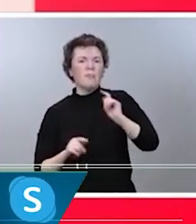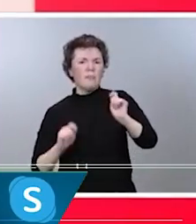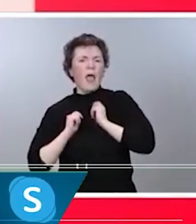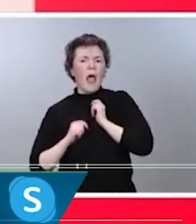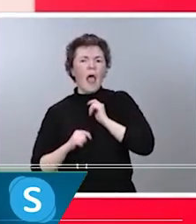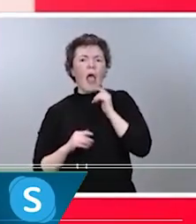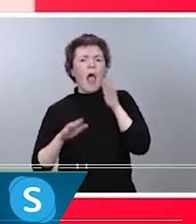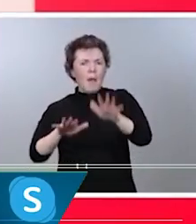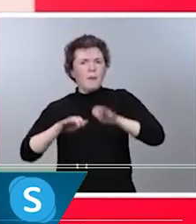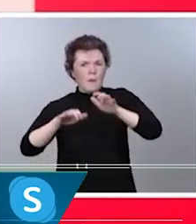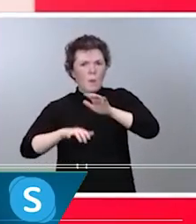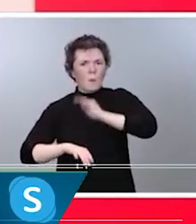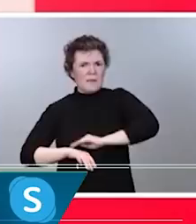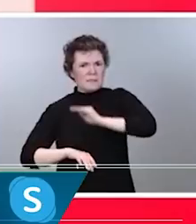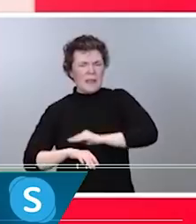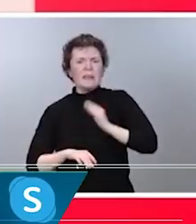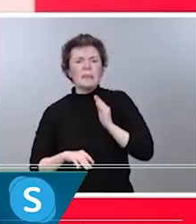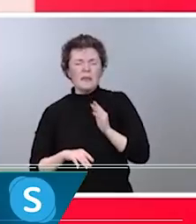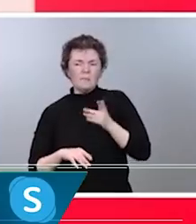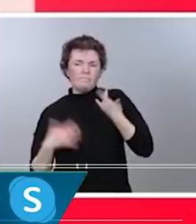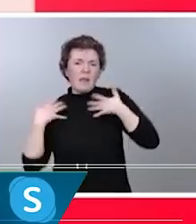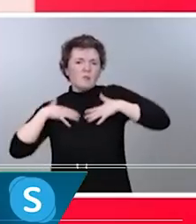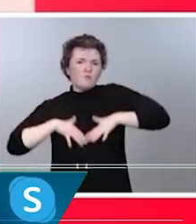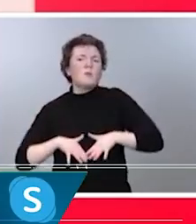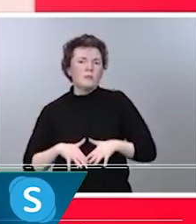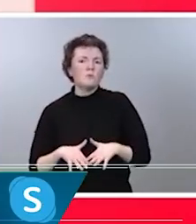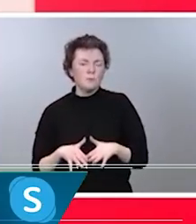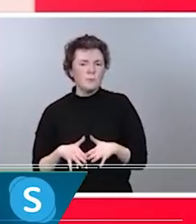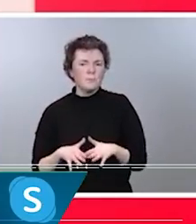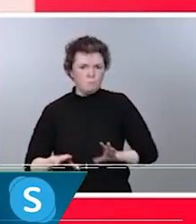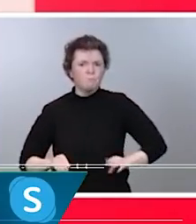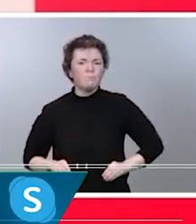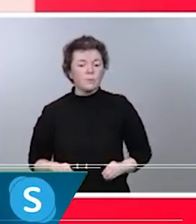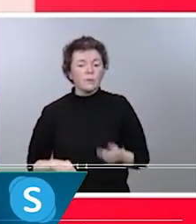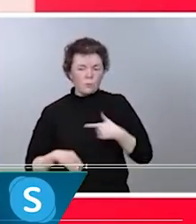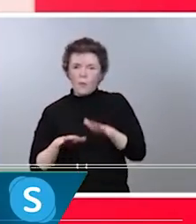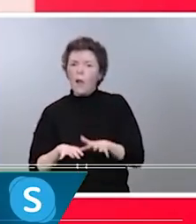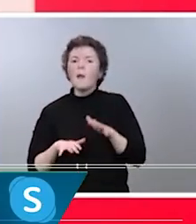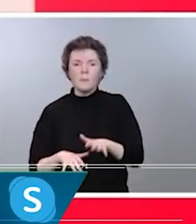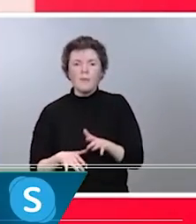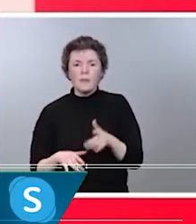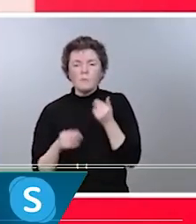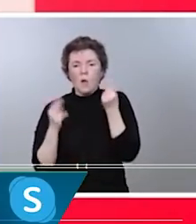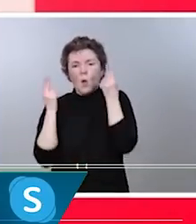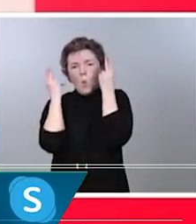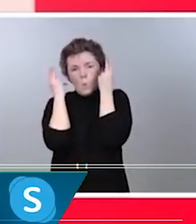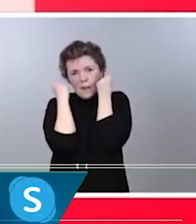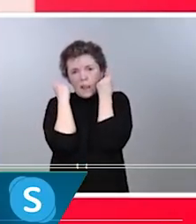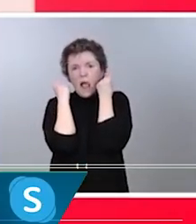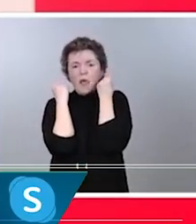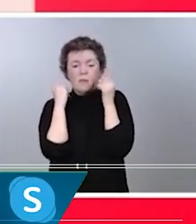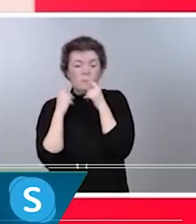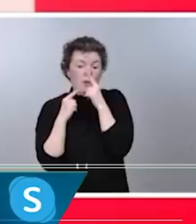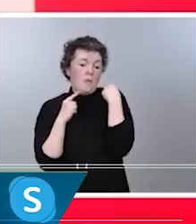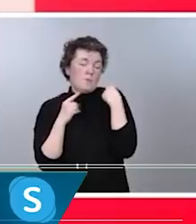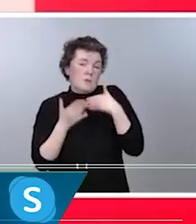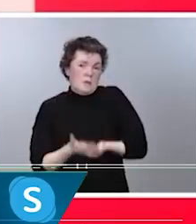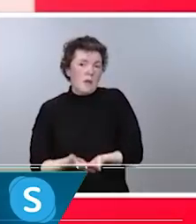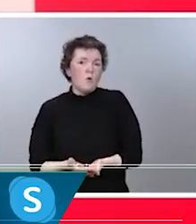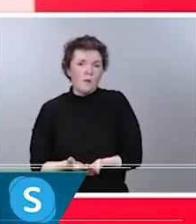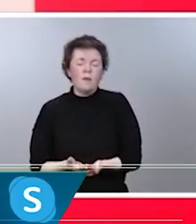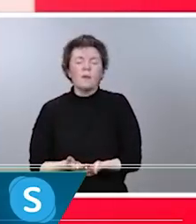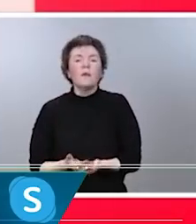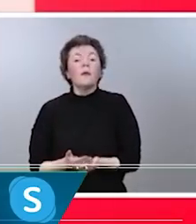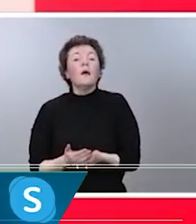el Partido Socialista es él. Y en Moncloa hay mucho mieditis y por eso ya veréis como el aloeste se va a repetir varios